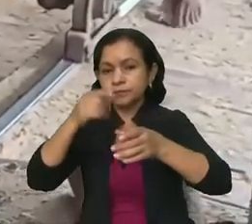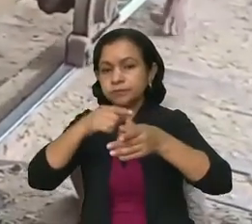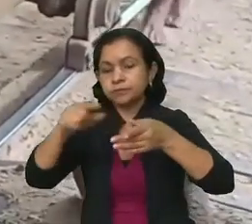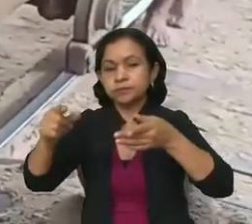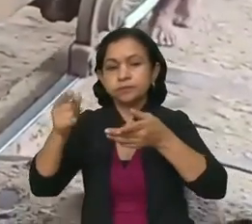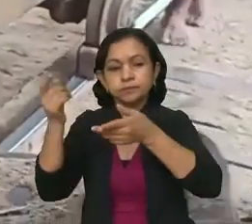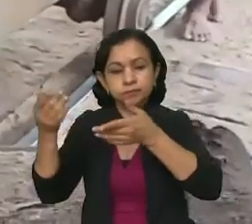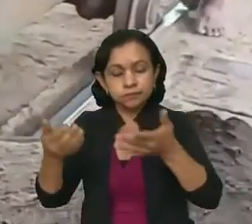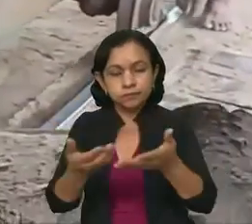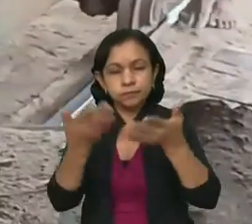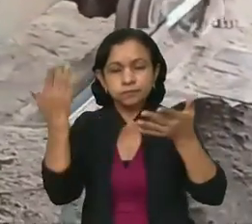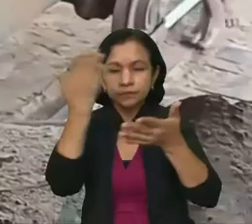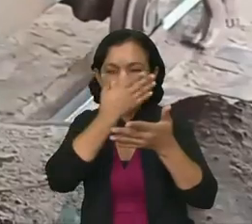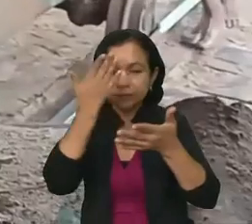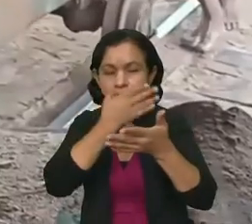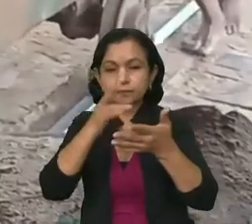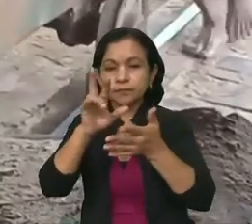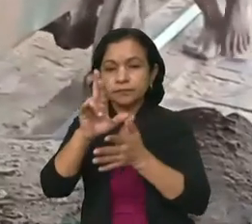leña, carbón y resina.